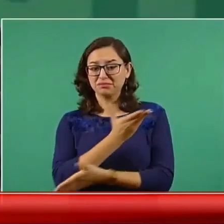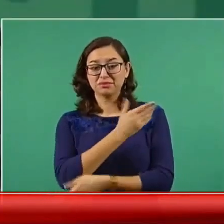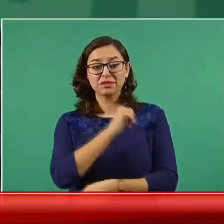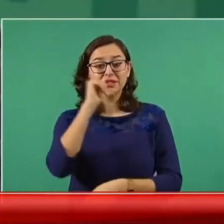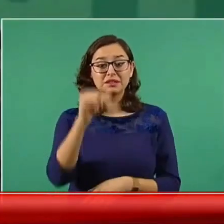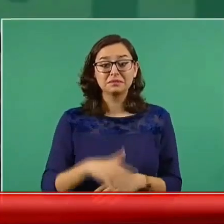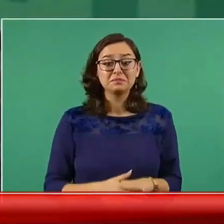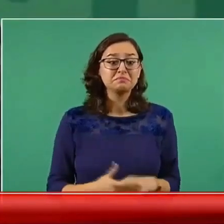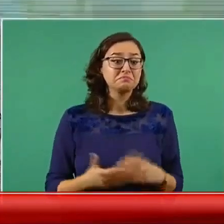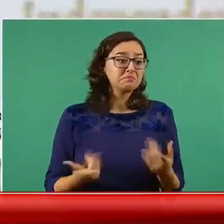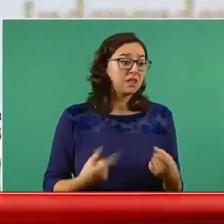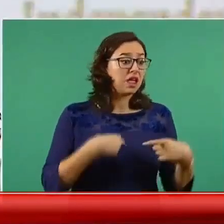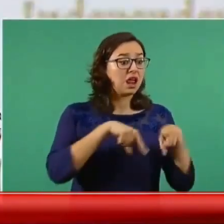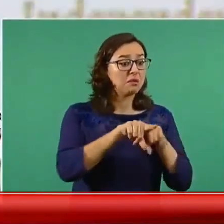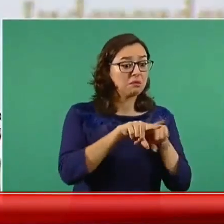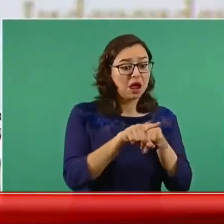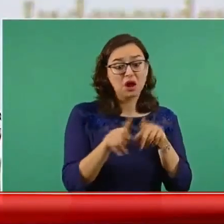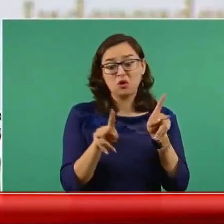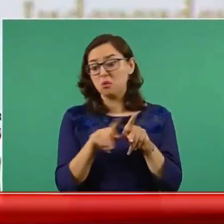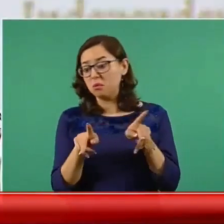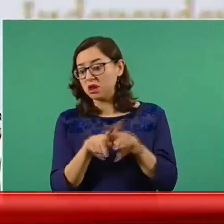una nuera